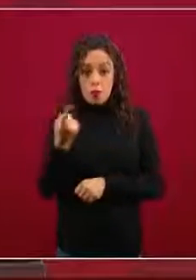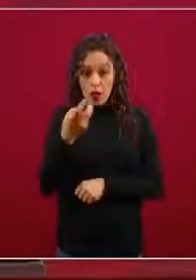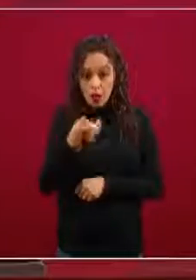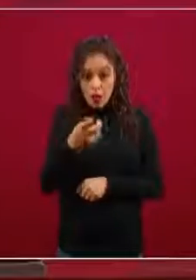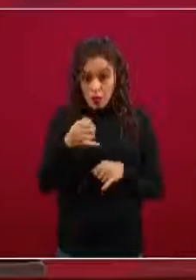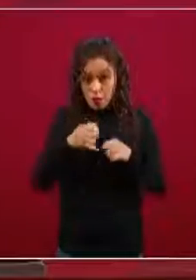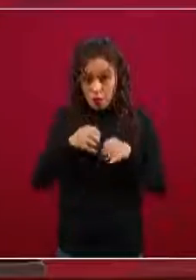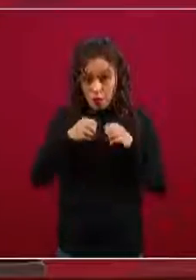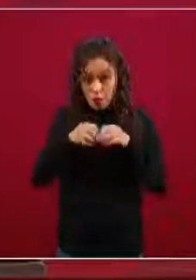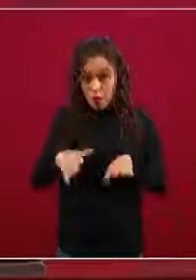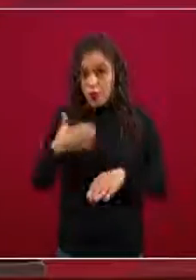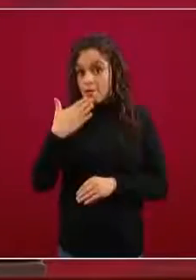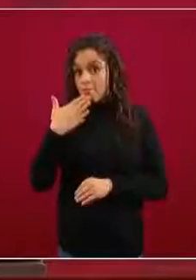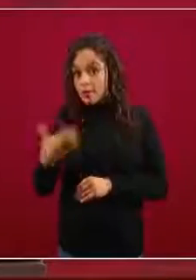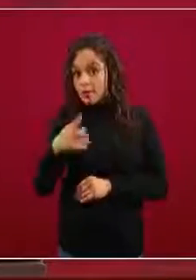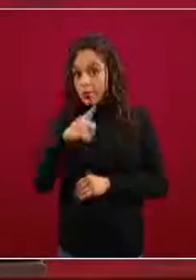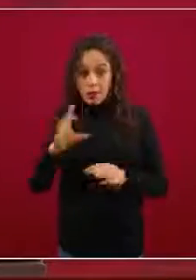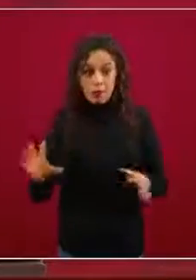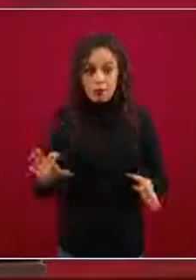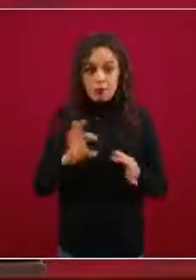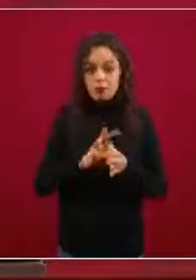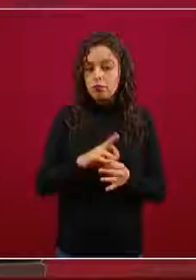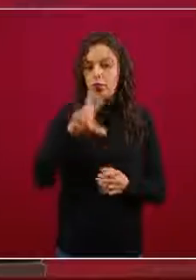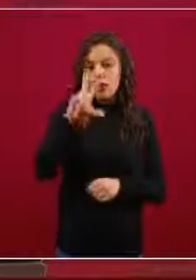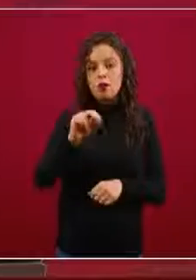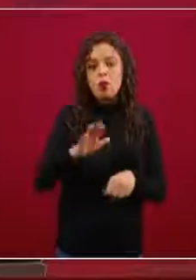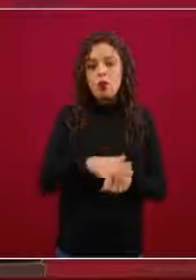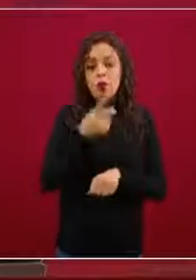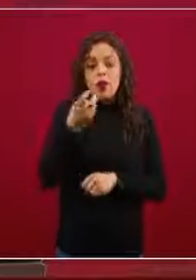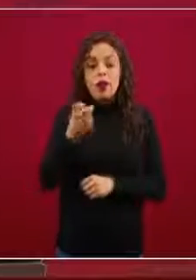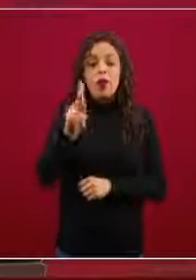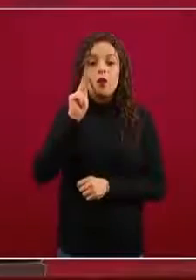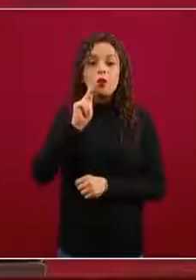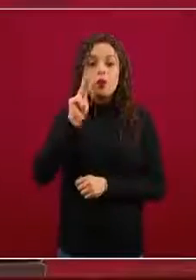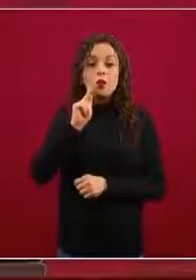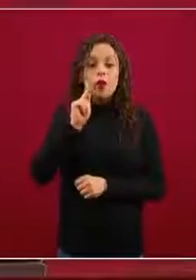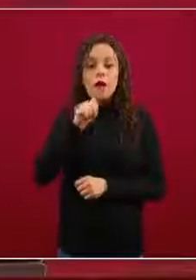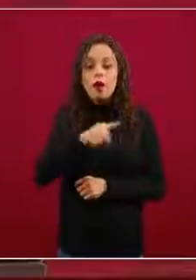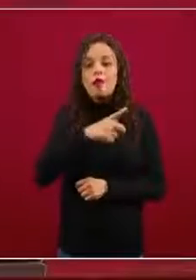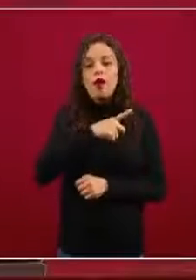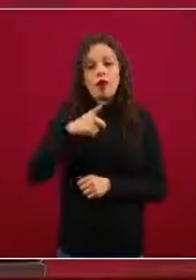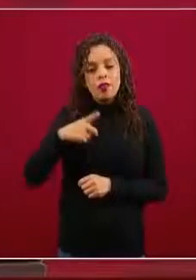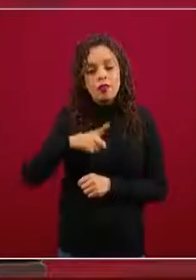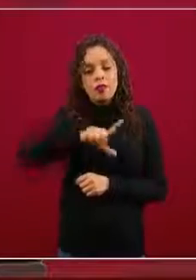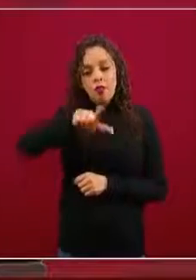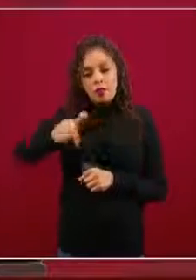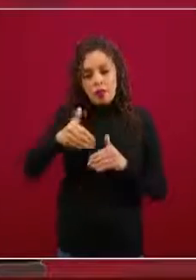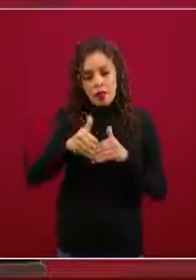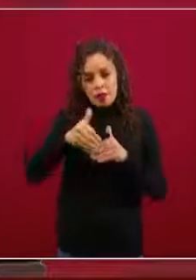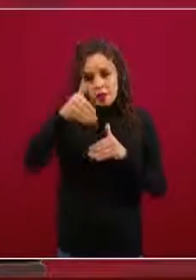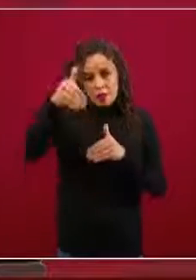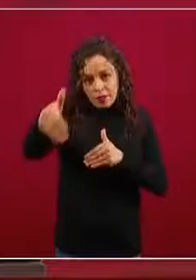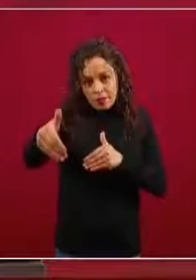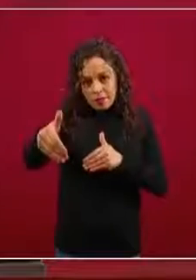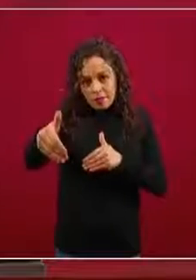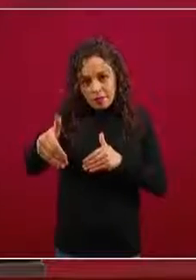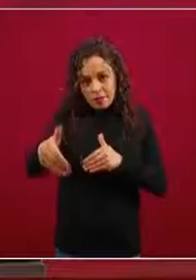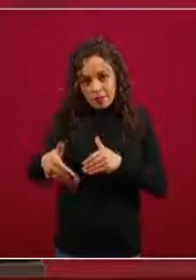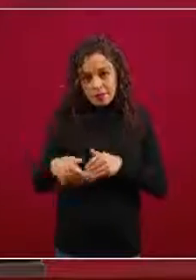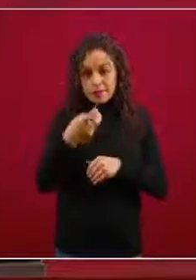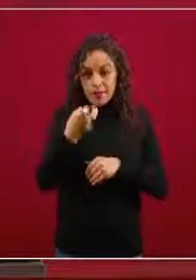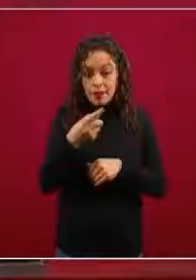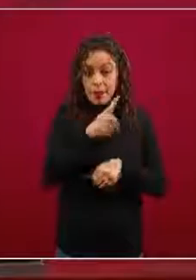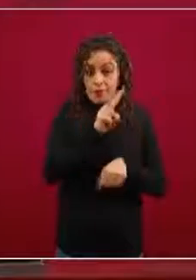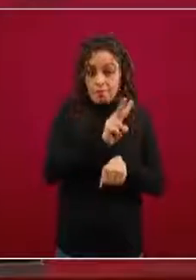corresponde con la manera en que debe interpretarse la prueba. Entonces, por eso la vigilancia de los contactos no se hace con base en